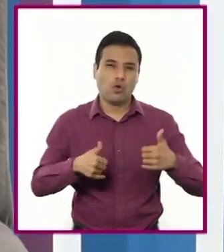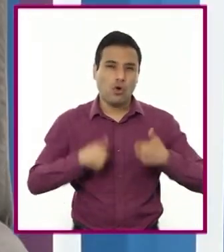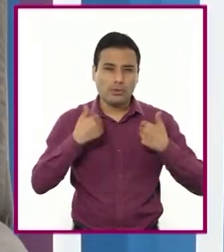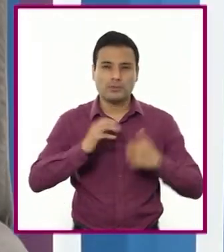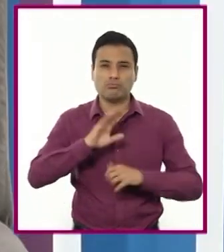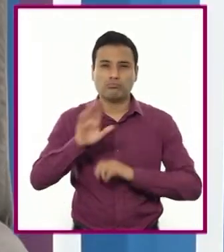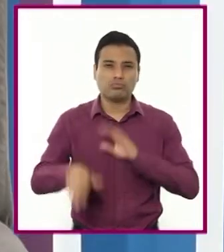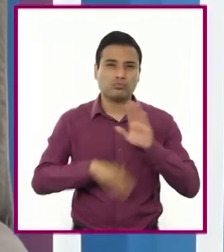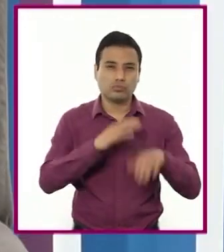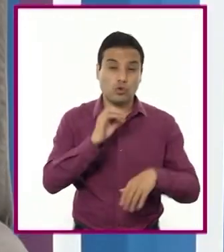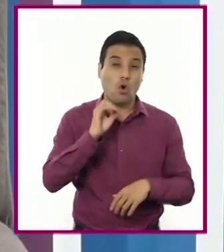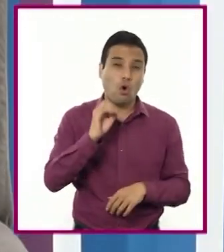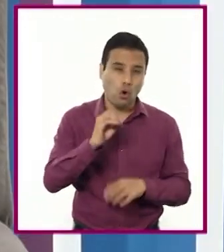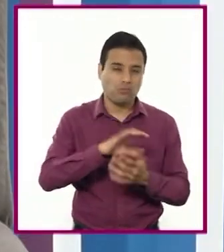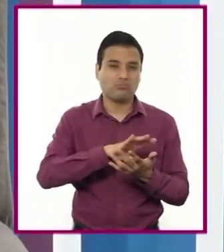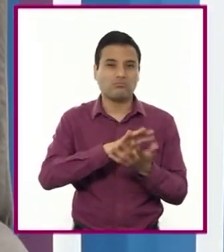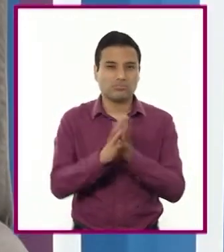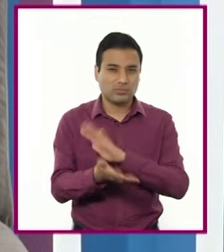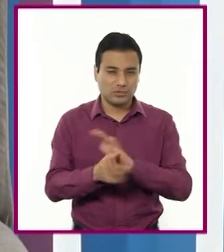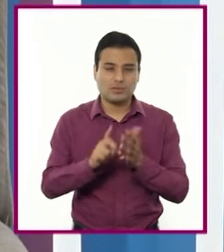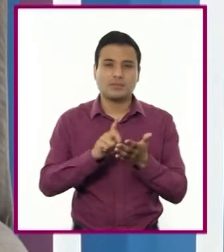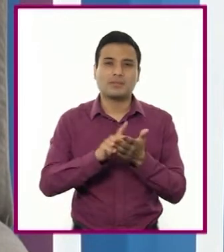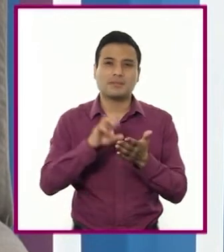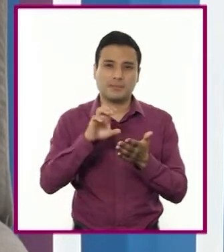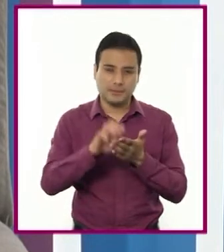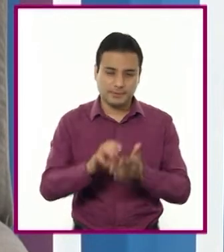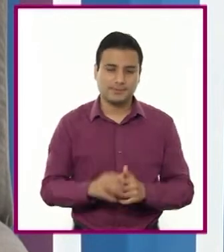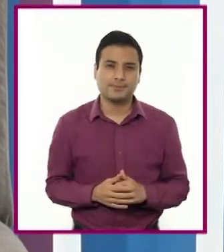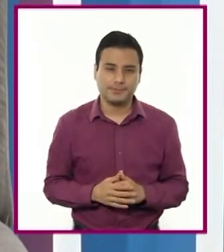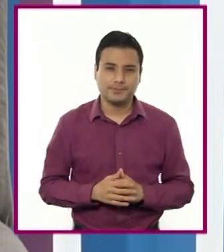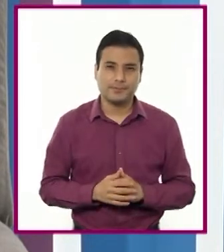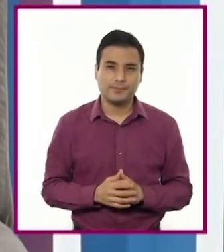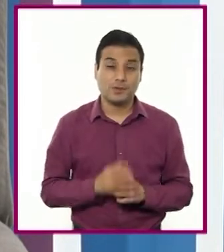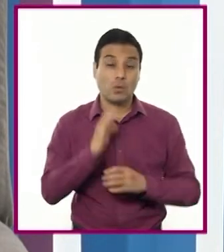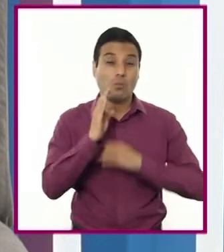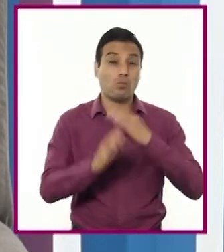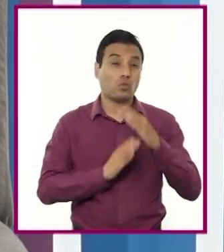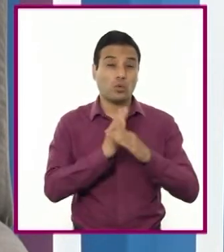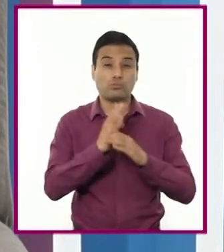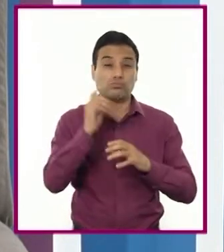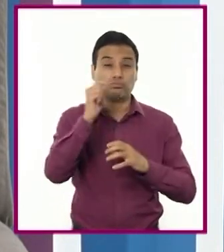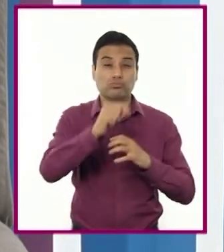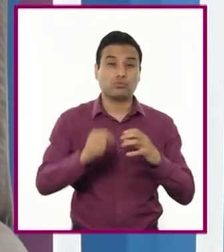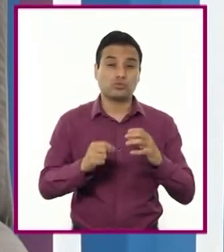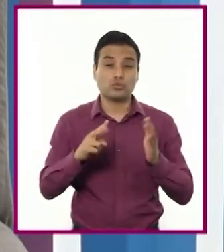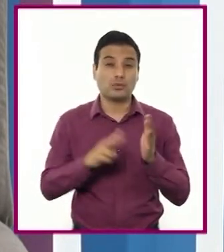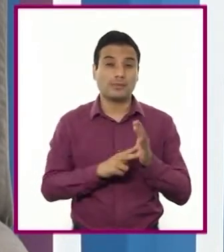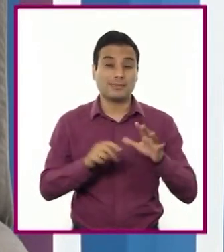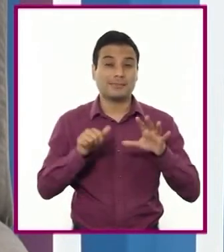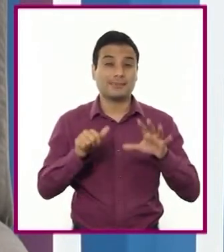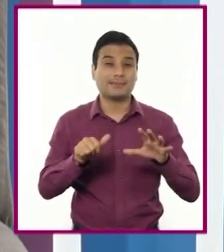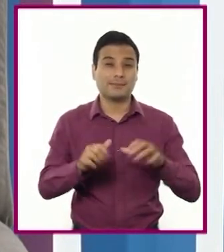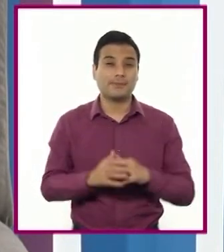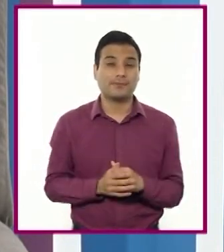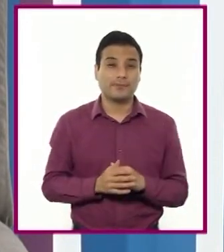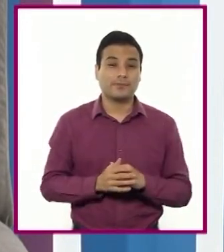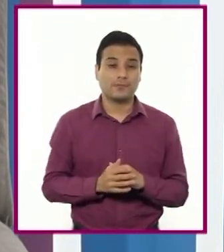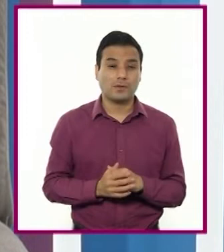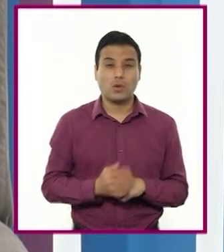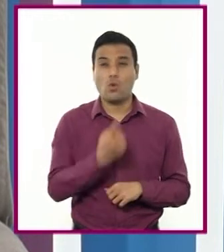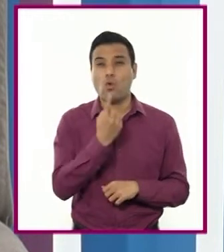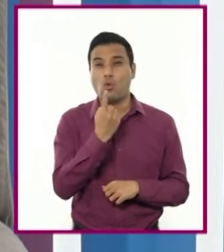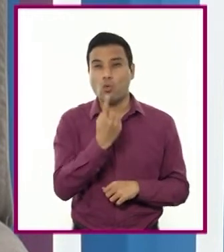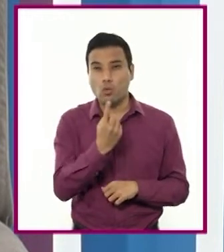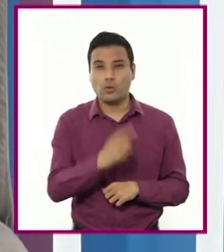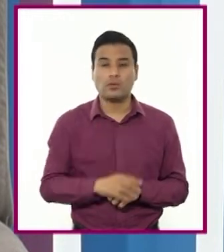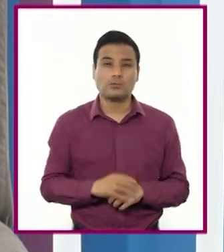o discapacidad entre los y las adolescentes. A nivel mundial, en 2016, más de 1 o 1